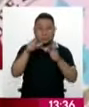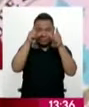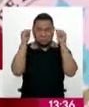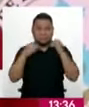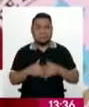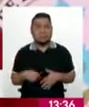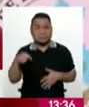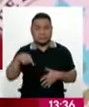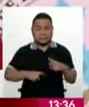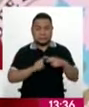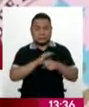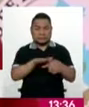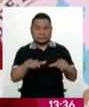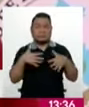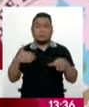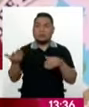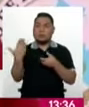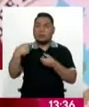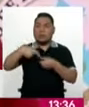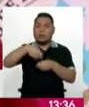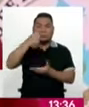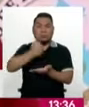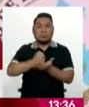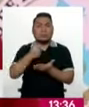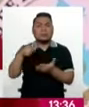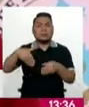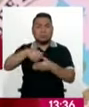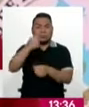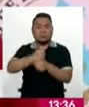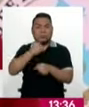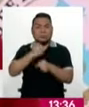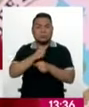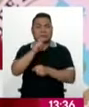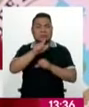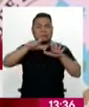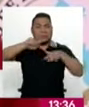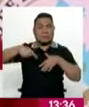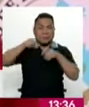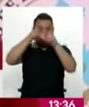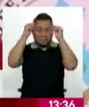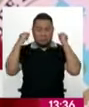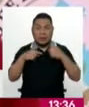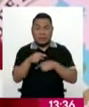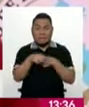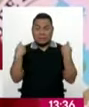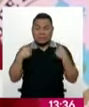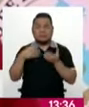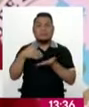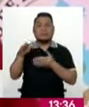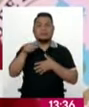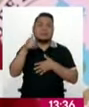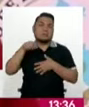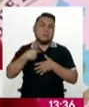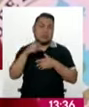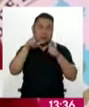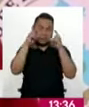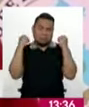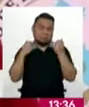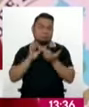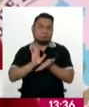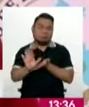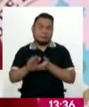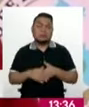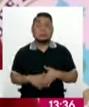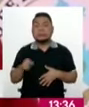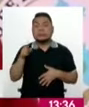la pandemia se contrataron más o menos 17,000 enfermeras en marzo se despidieron a 10.000 enfermeras parte de